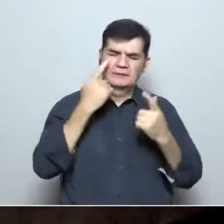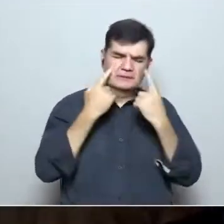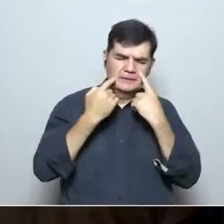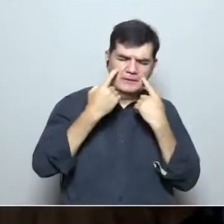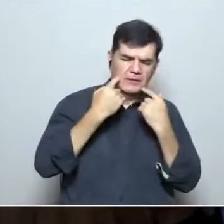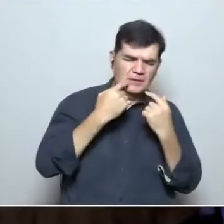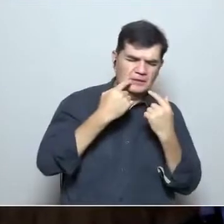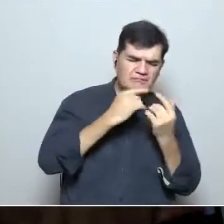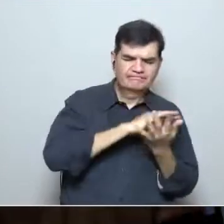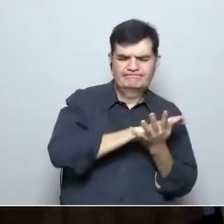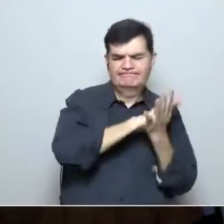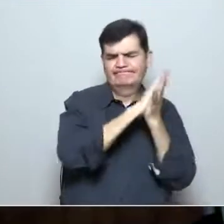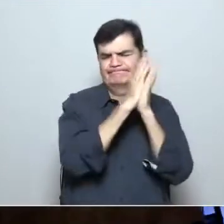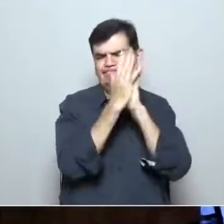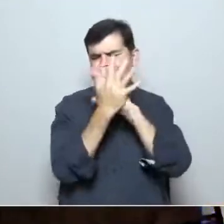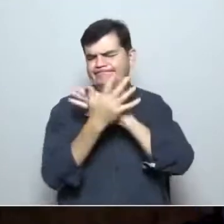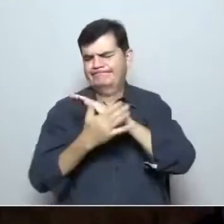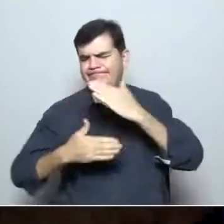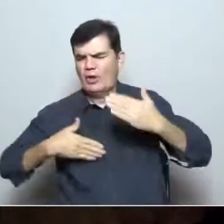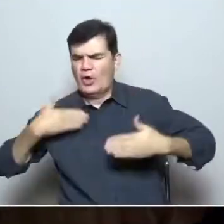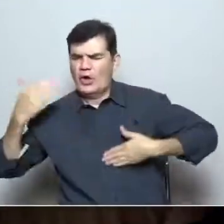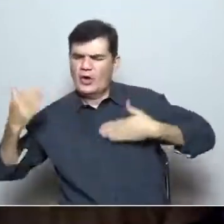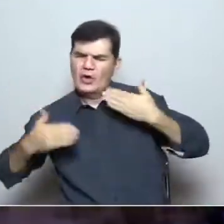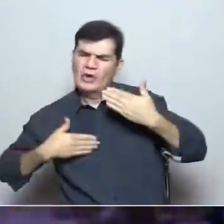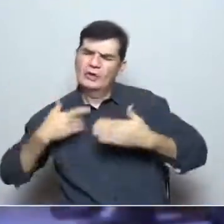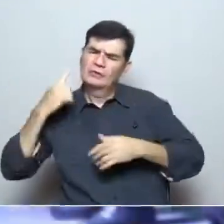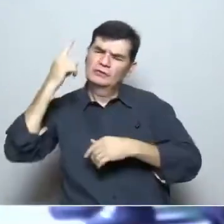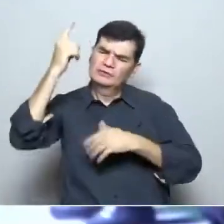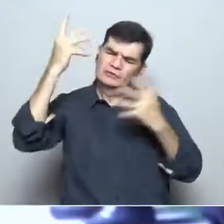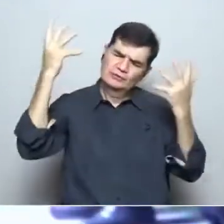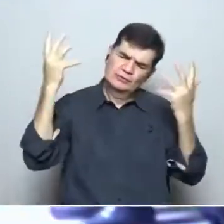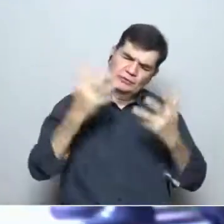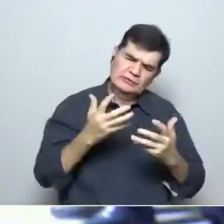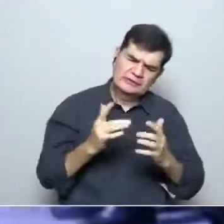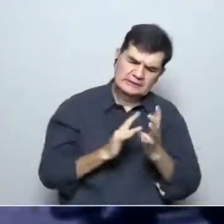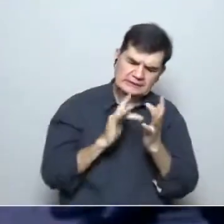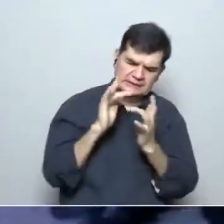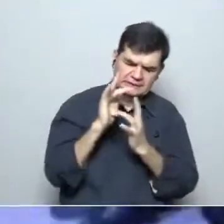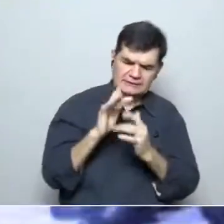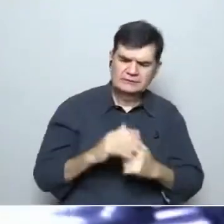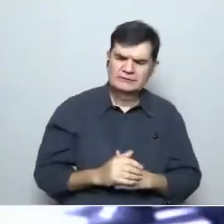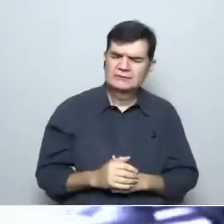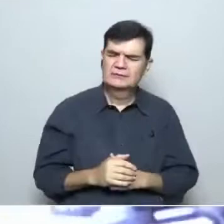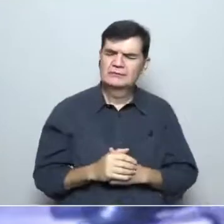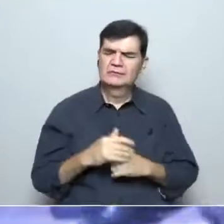llanto en gozo cambiaste, Jesús.